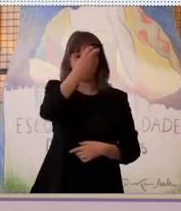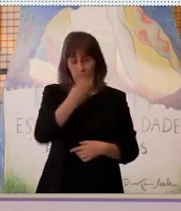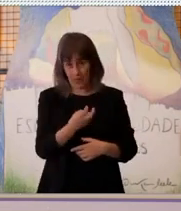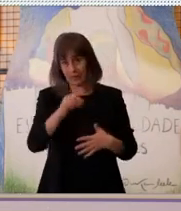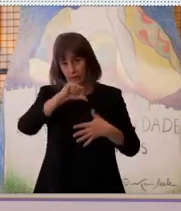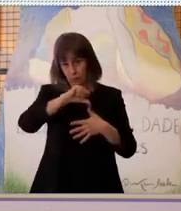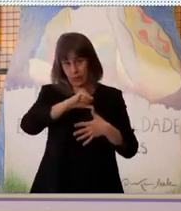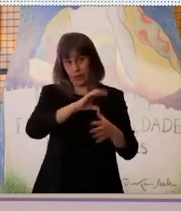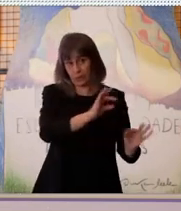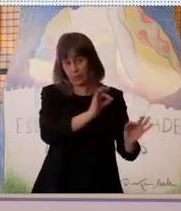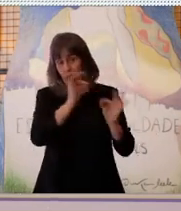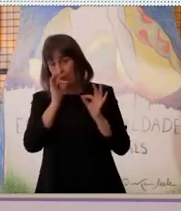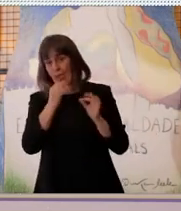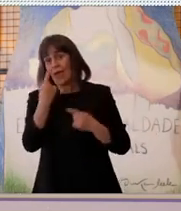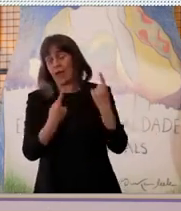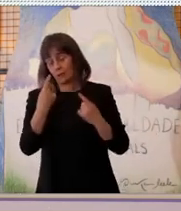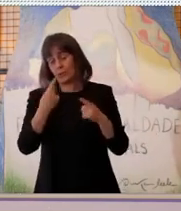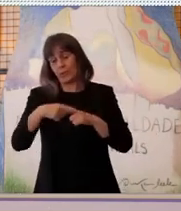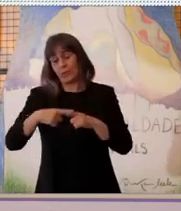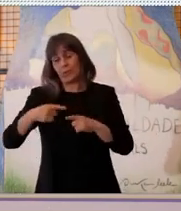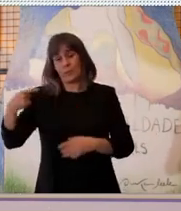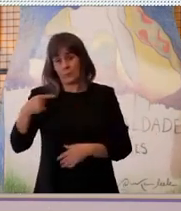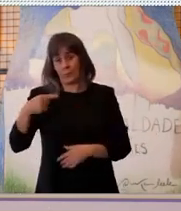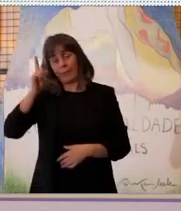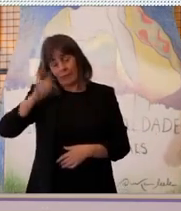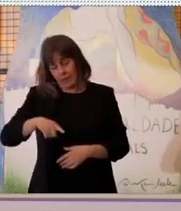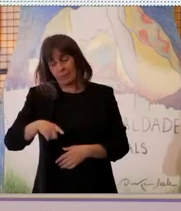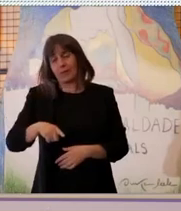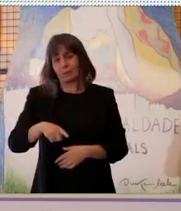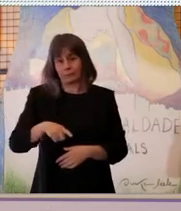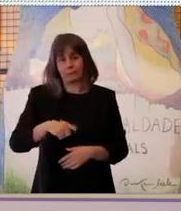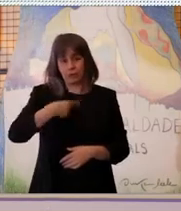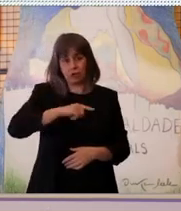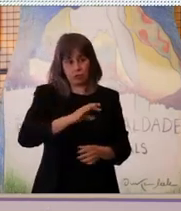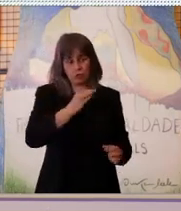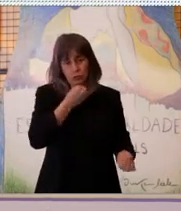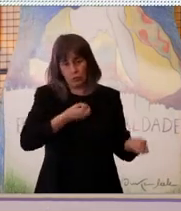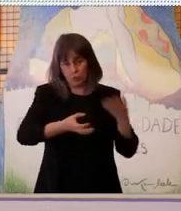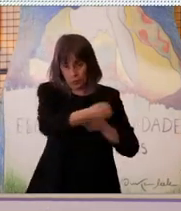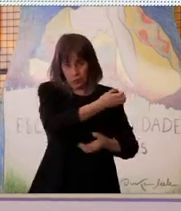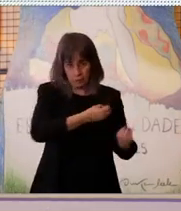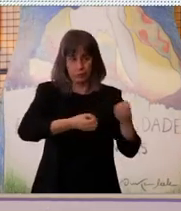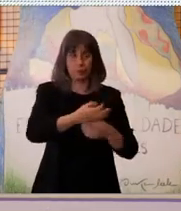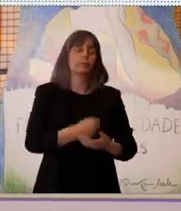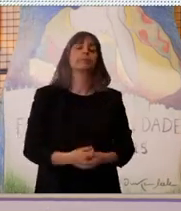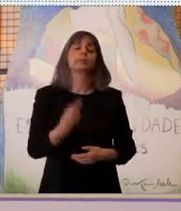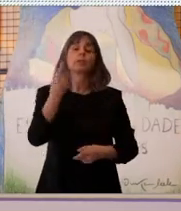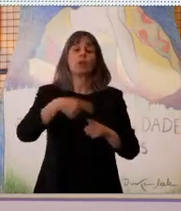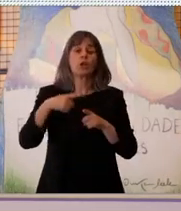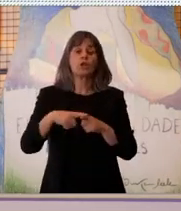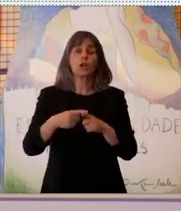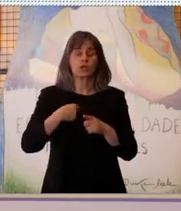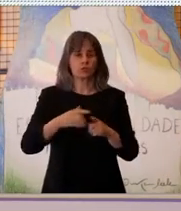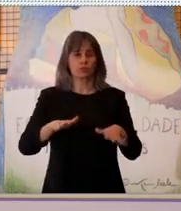en algunas cosas malas allí van creciendo y nos vamos retroalimentando no una de las cosas que me sorprendió es